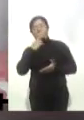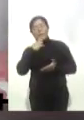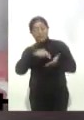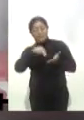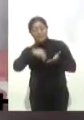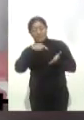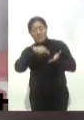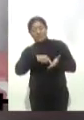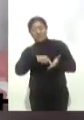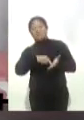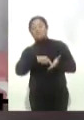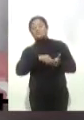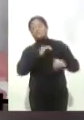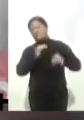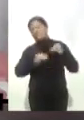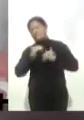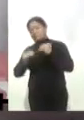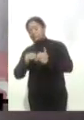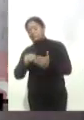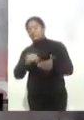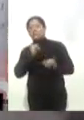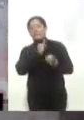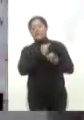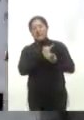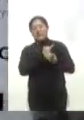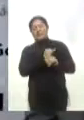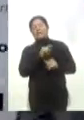avanzada en documentos oficiales.